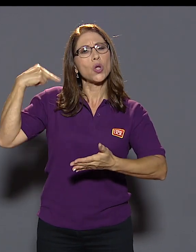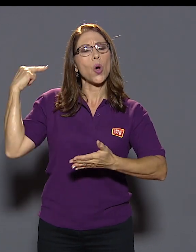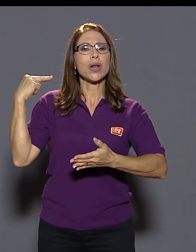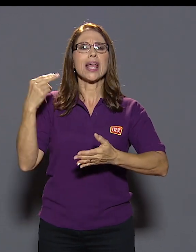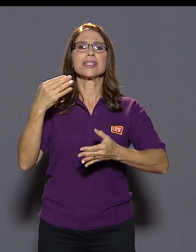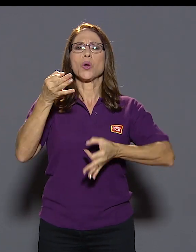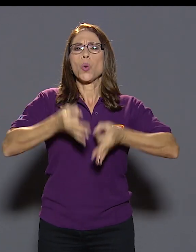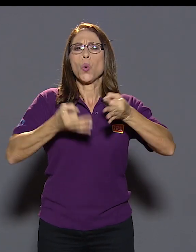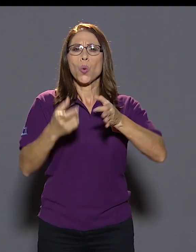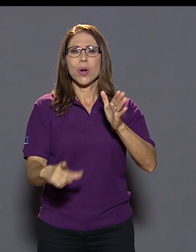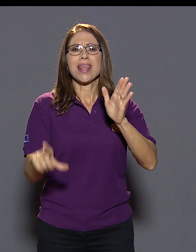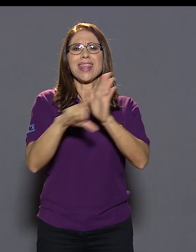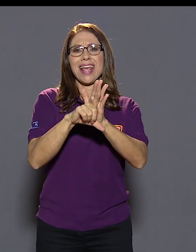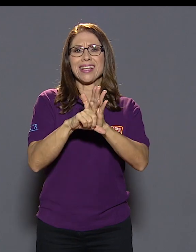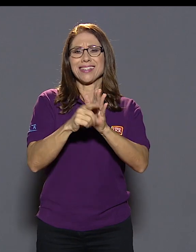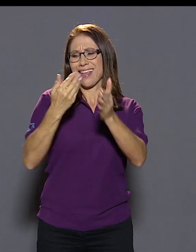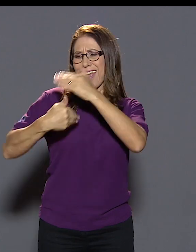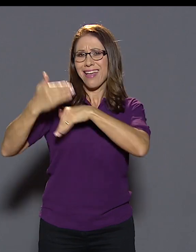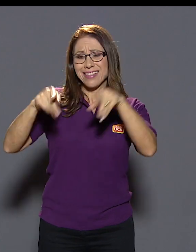de eliminación de las personas.